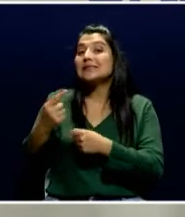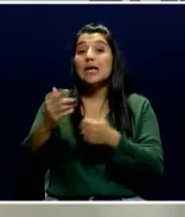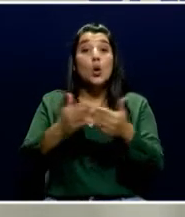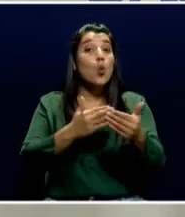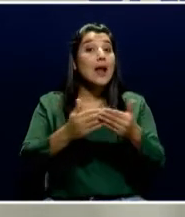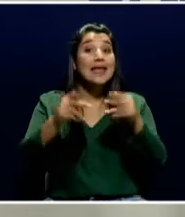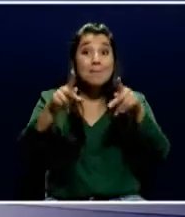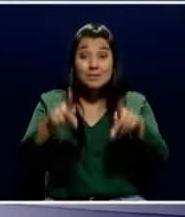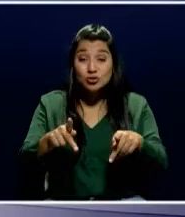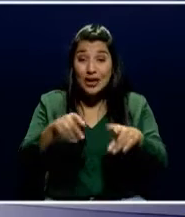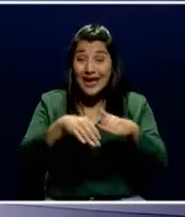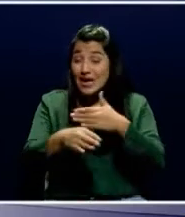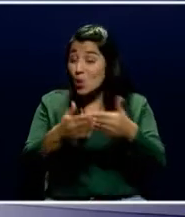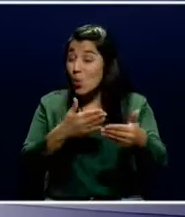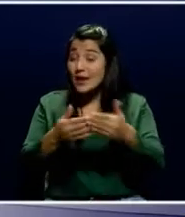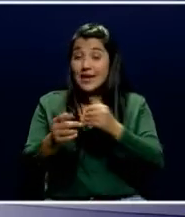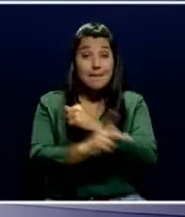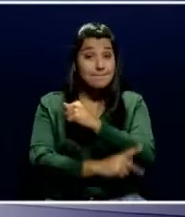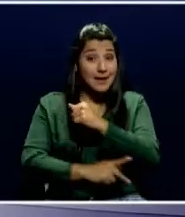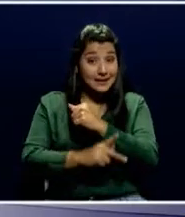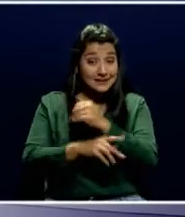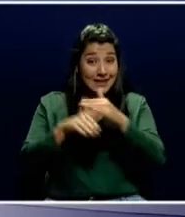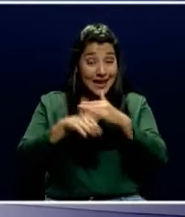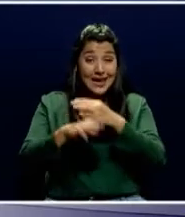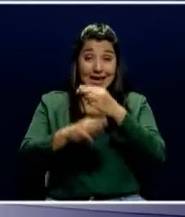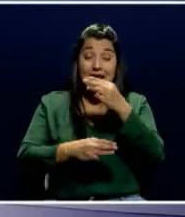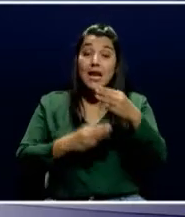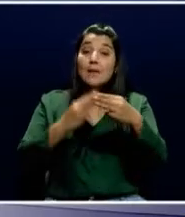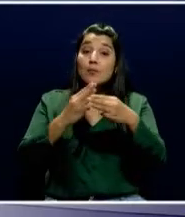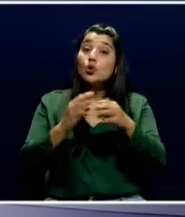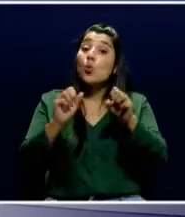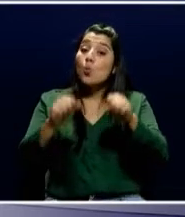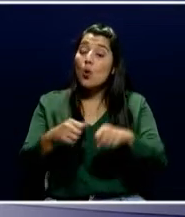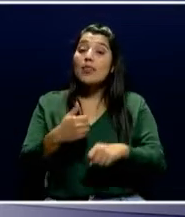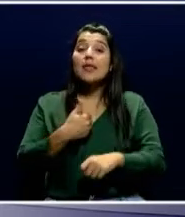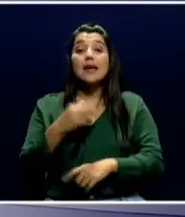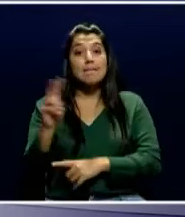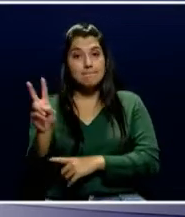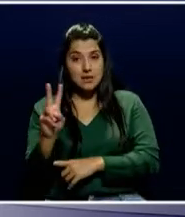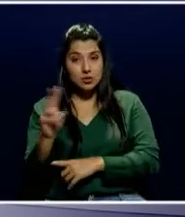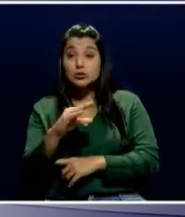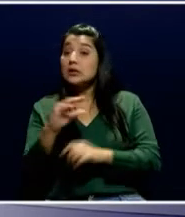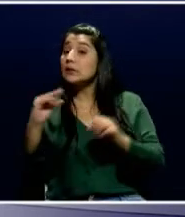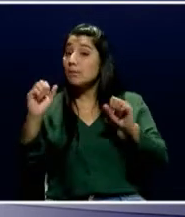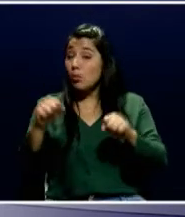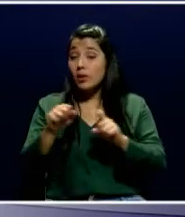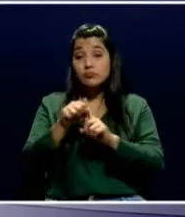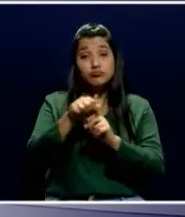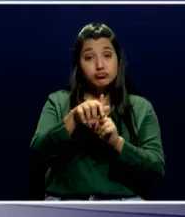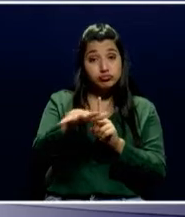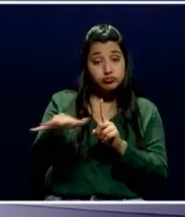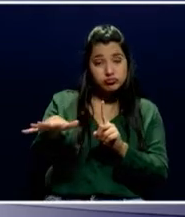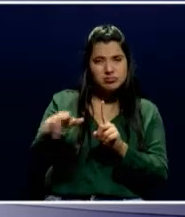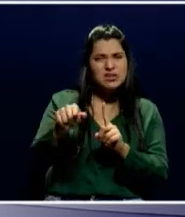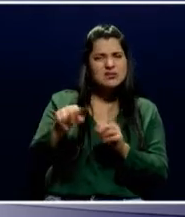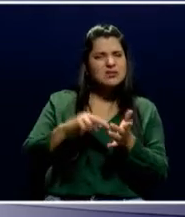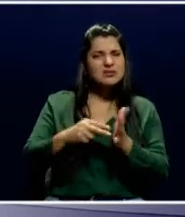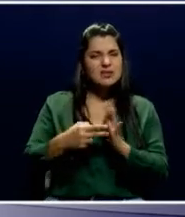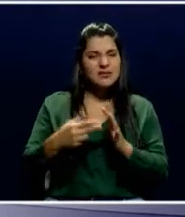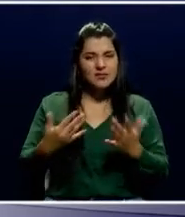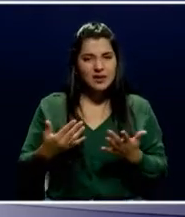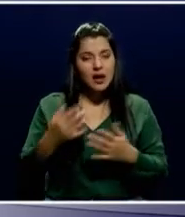cualquier país del mundo puede tener el virus y puede transmitirlo. Eso es lo que significa